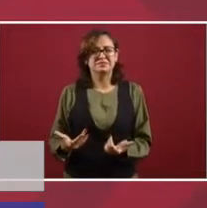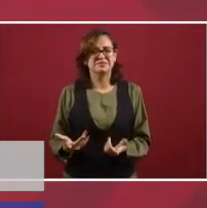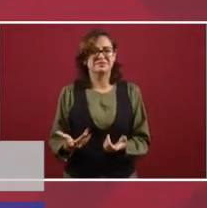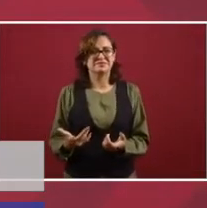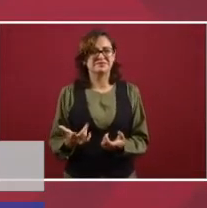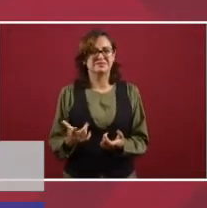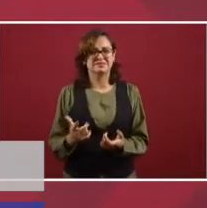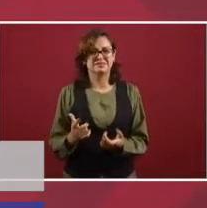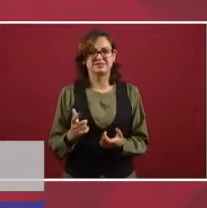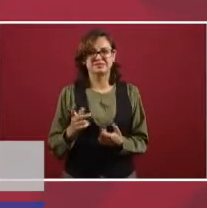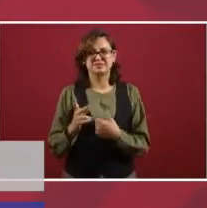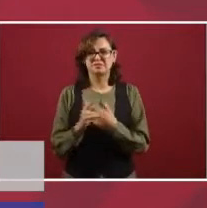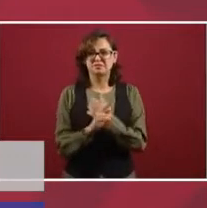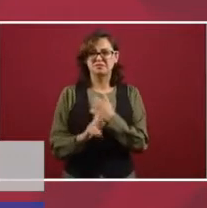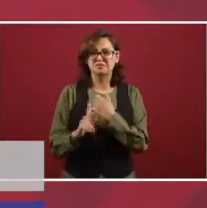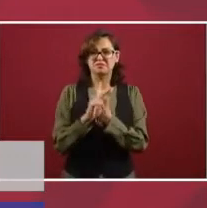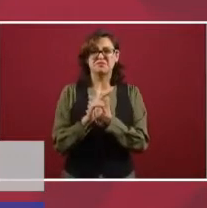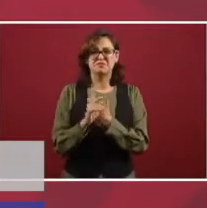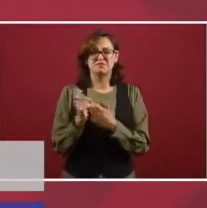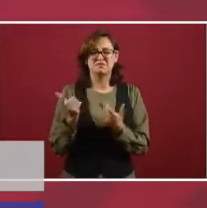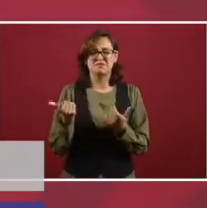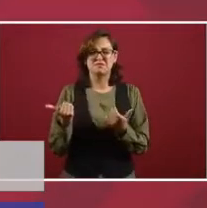homenaje es leer su obra.